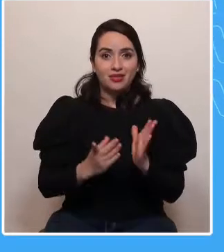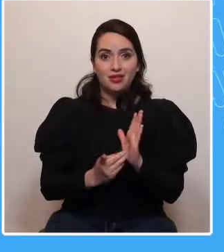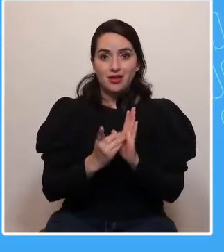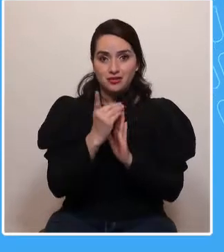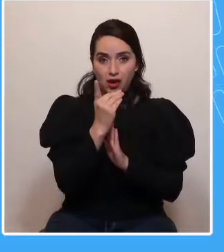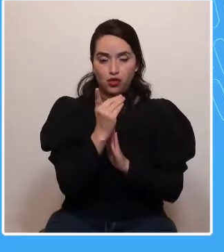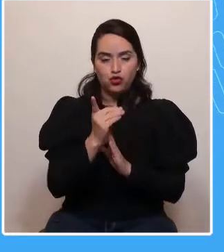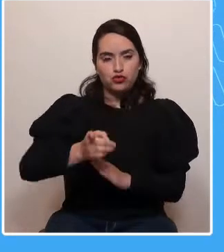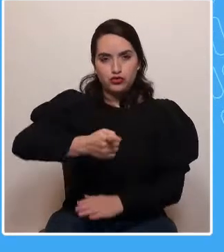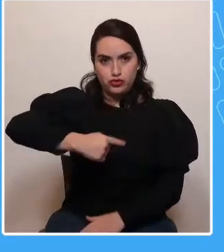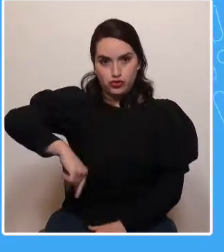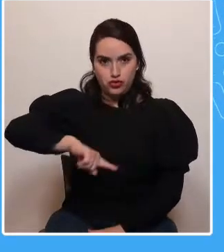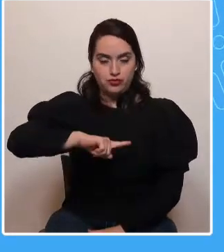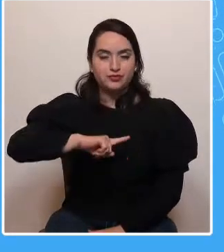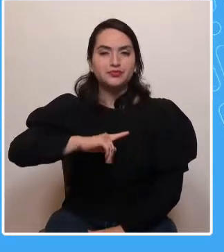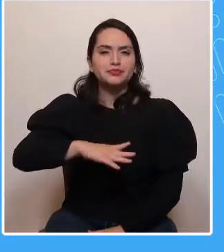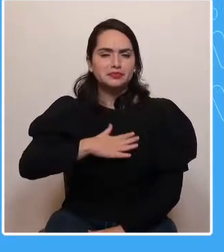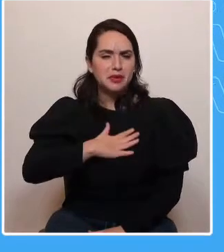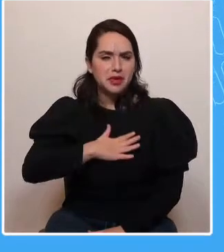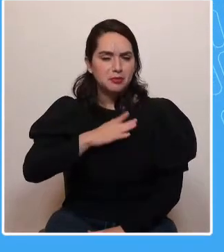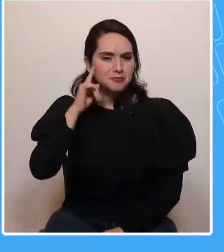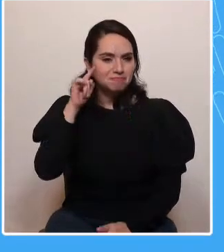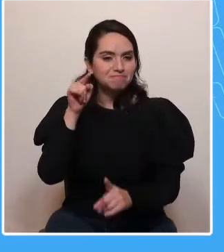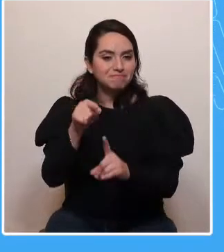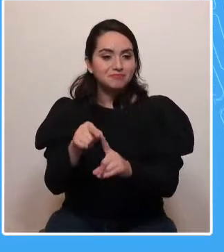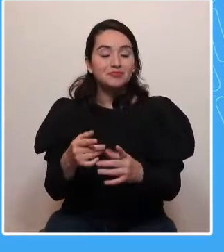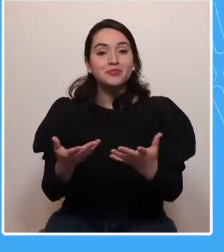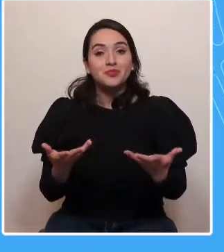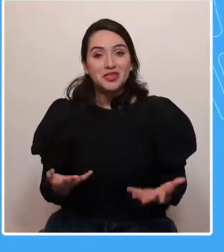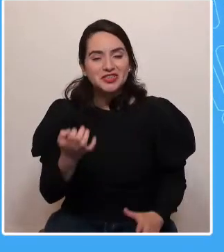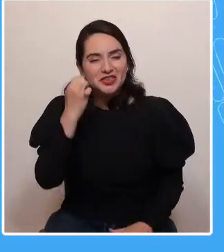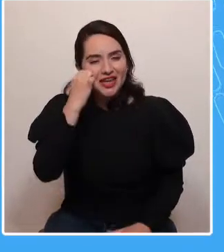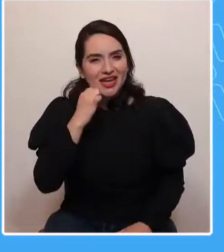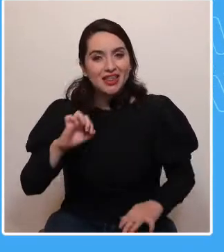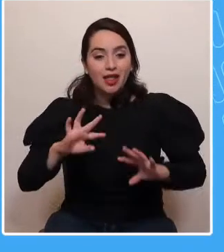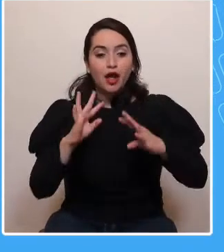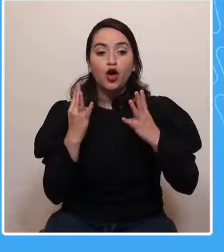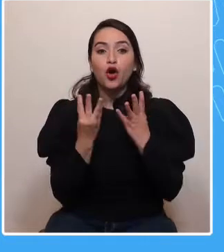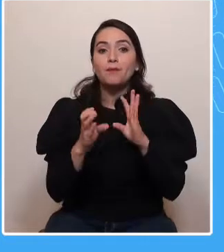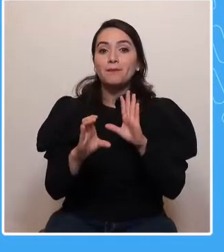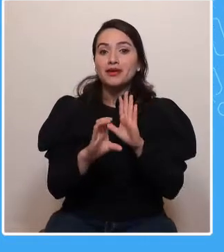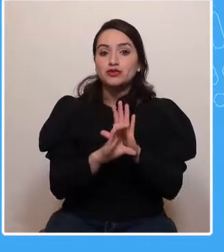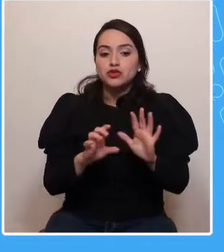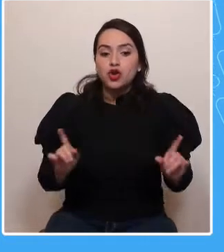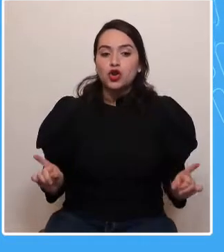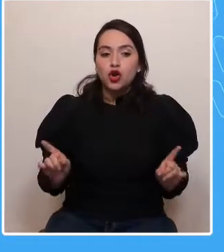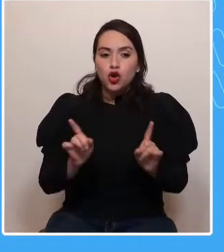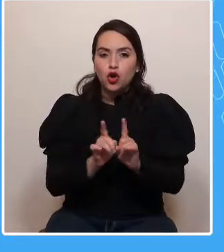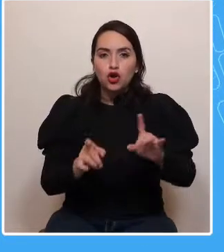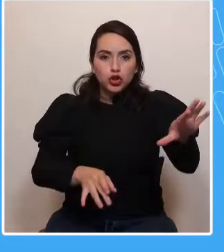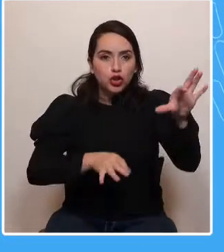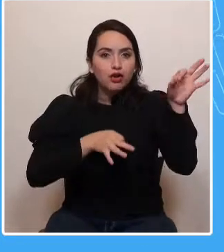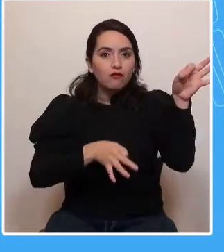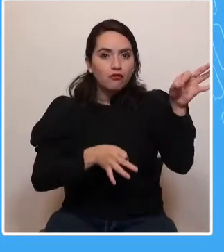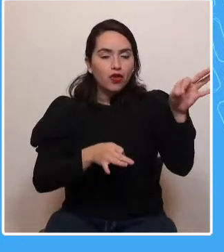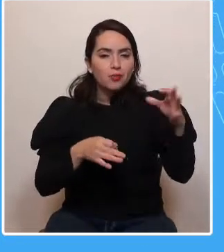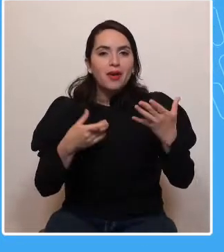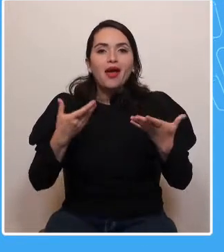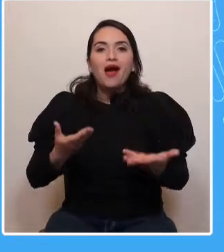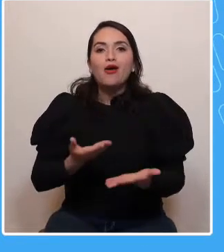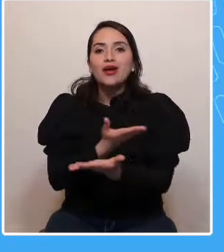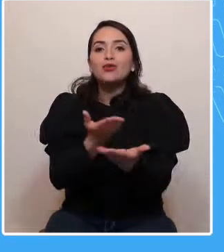aspiramos. Es por esto, querida Convención, que haremos un breve relato del contenido de este informe que les invitamos a